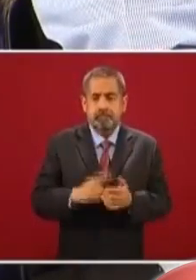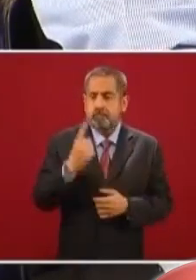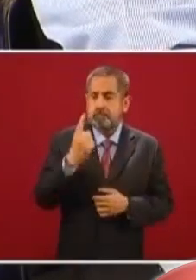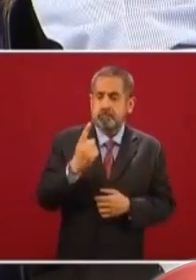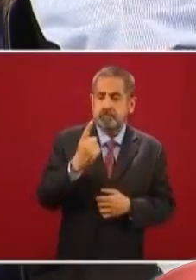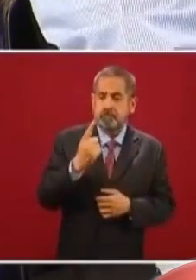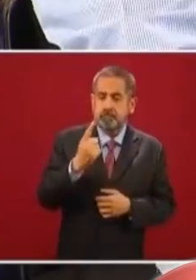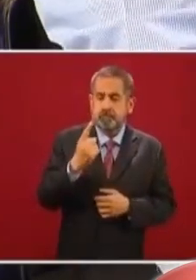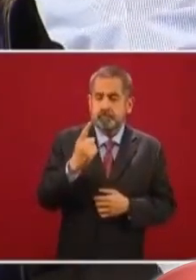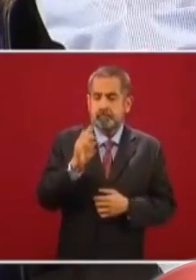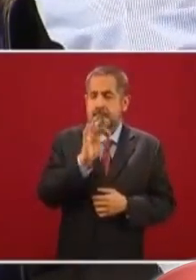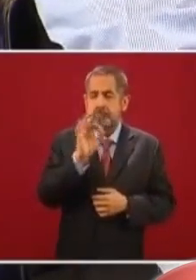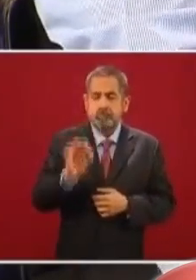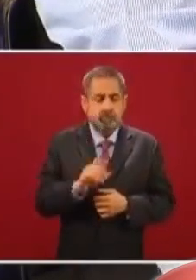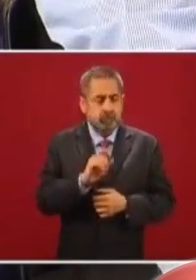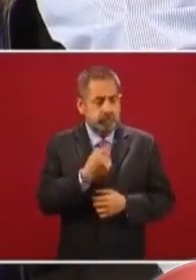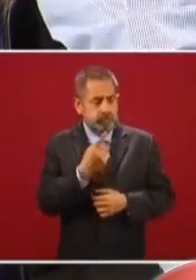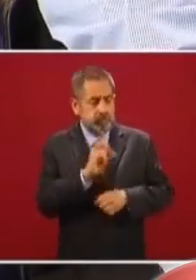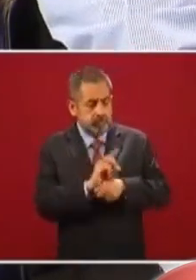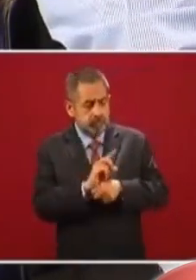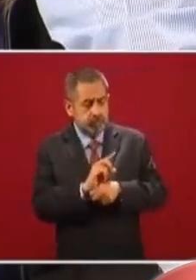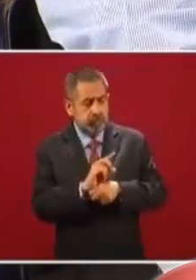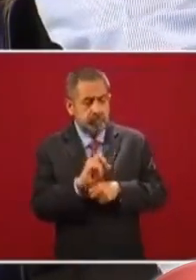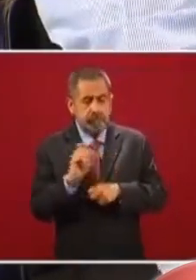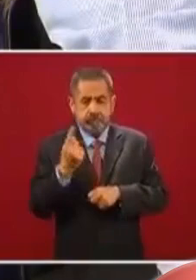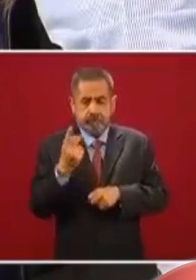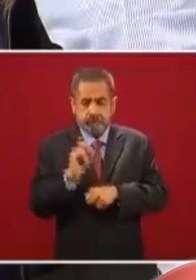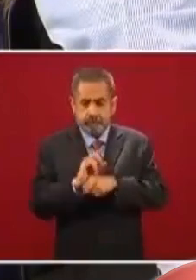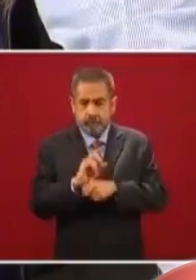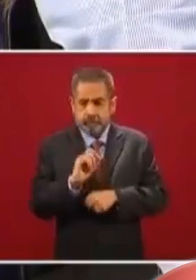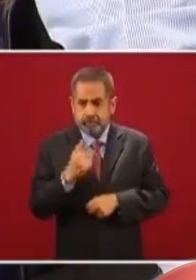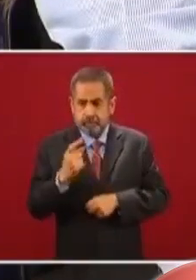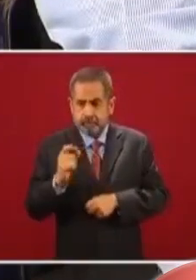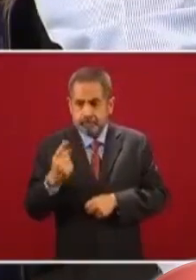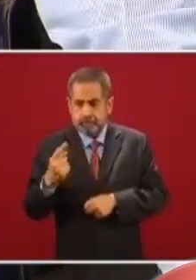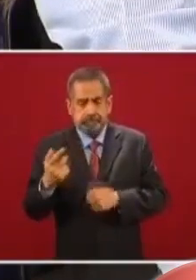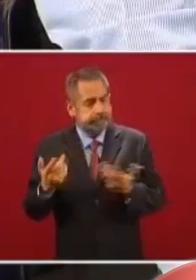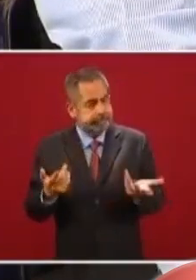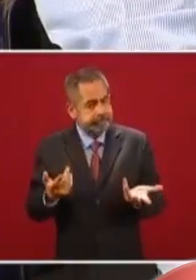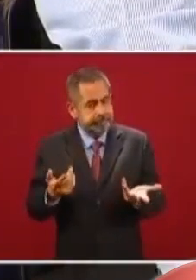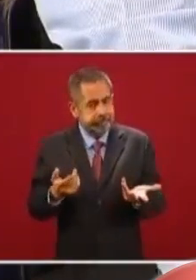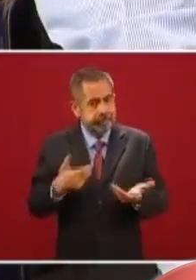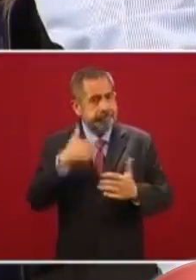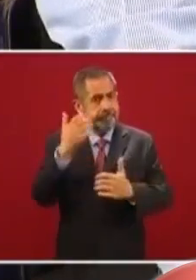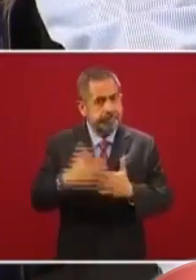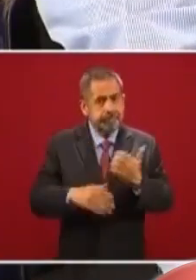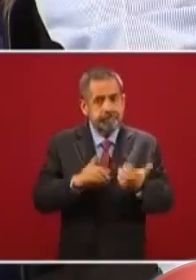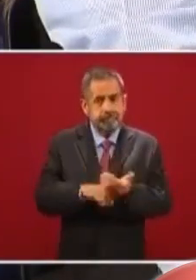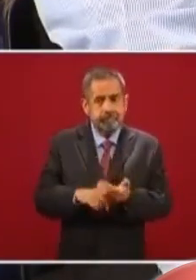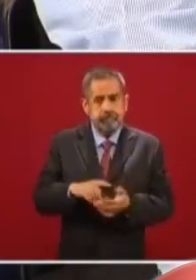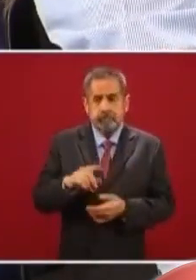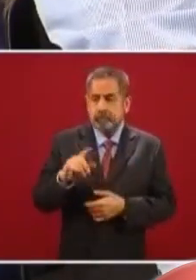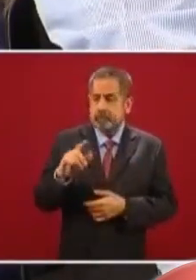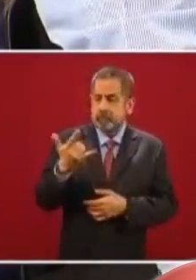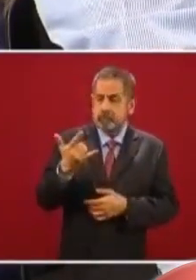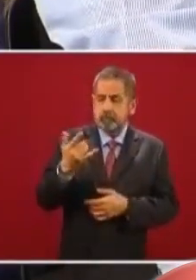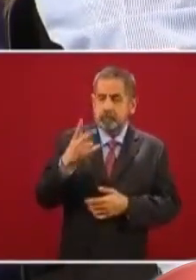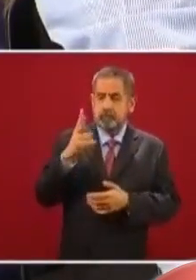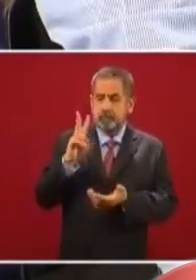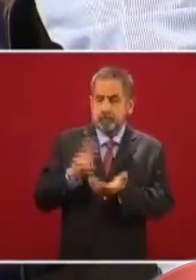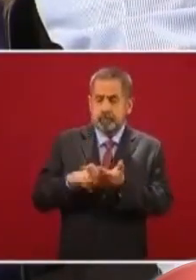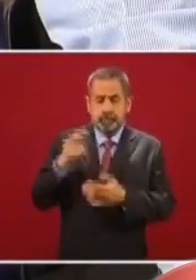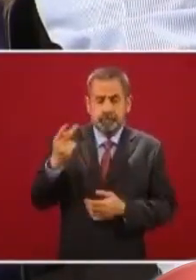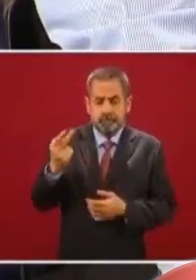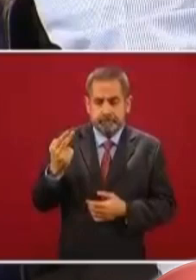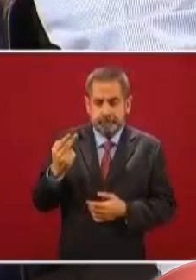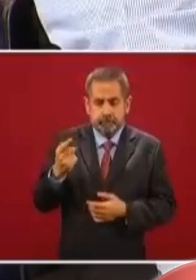obra cada 21 días. A este ritmo, la obra se terminaría en julio de 2025, cuando